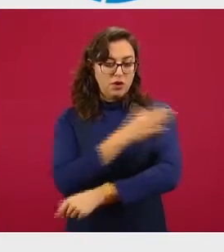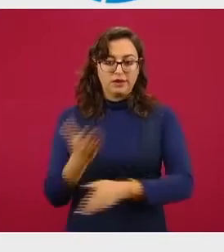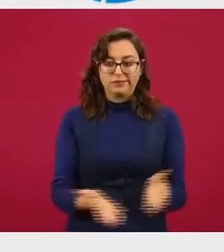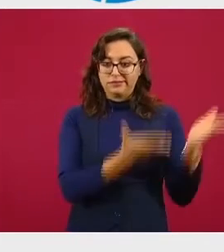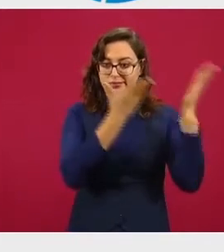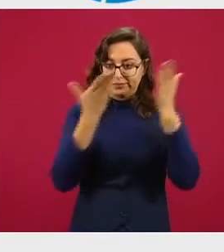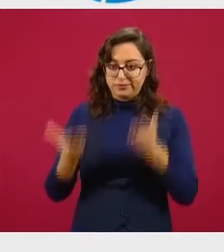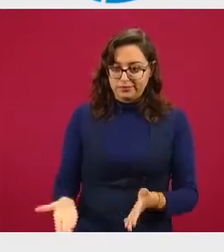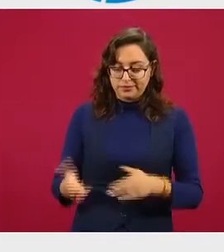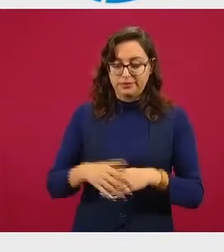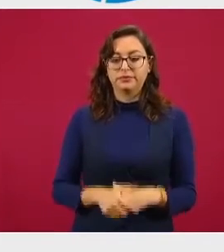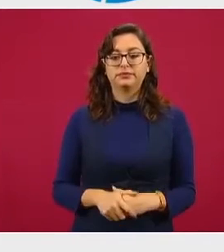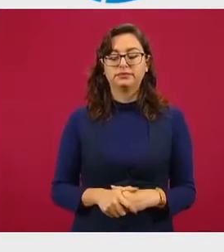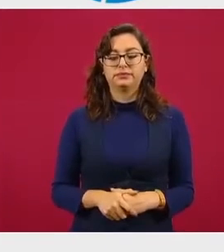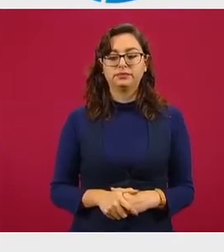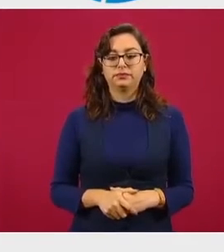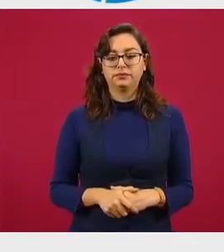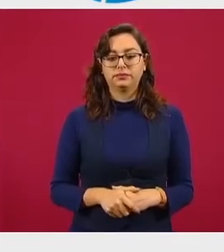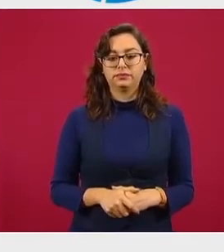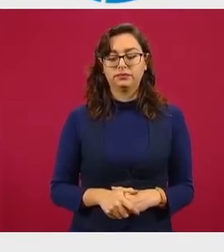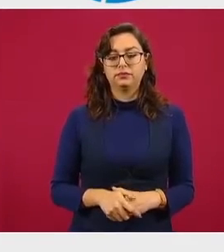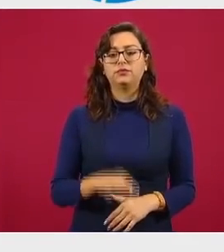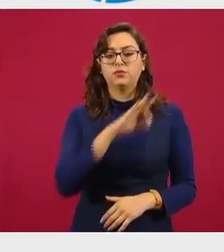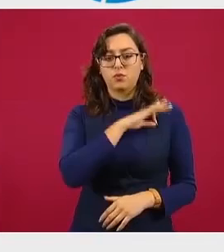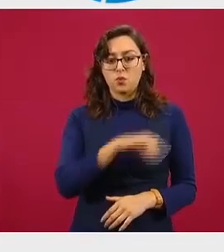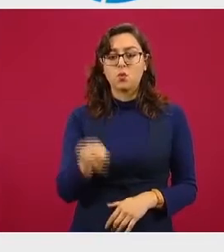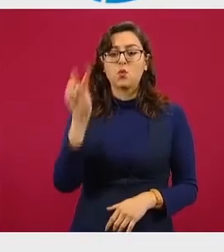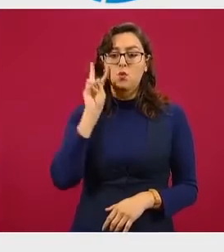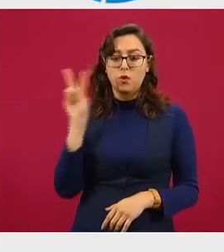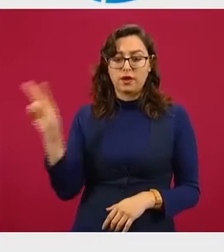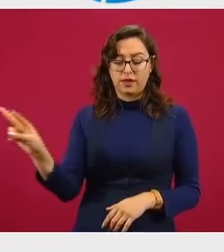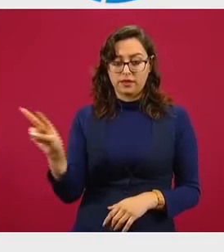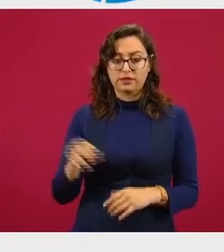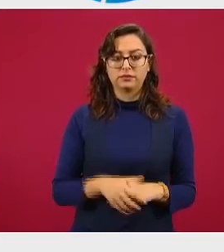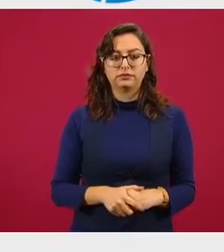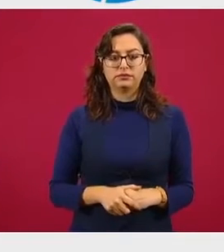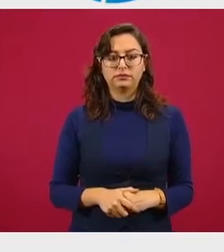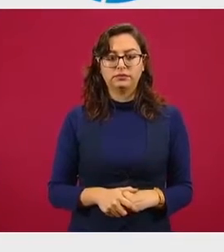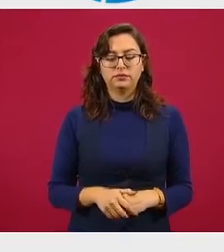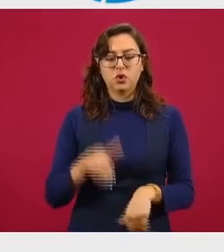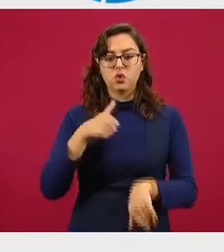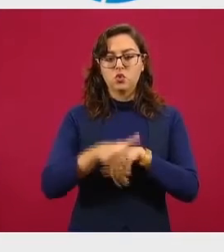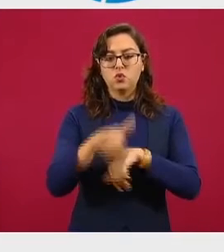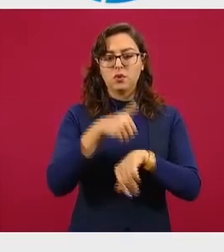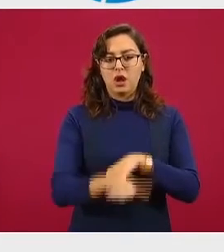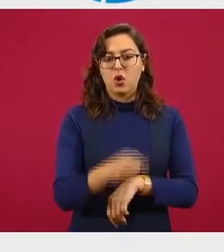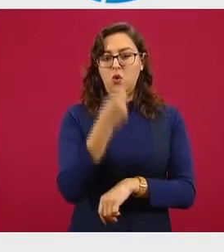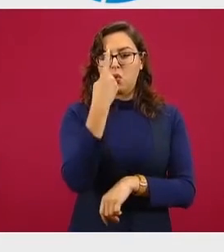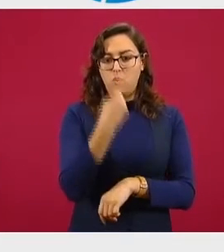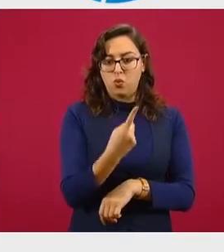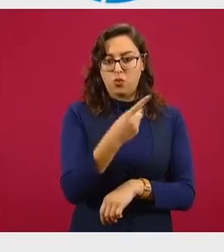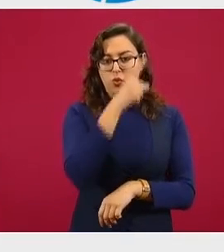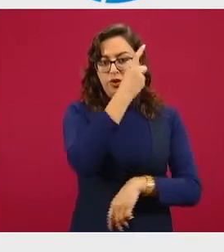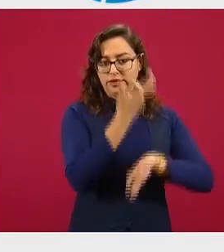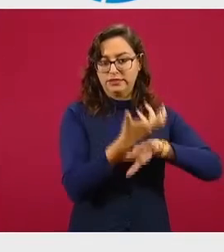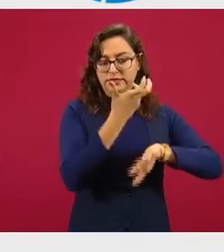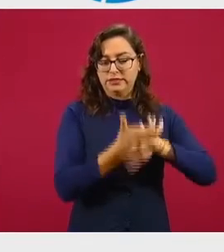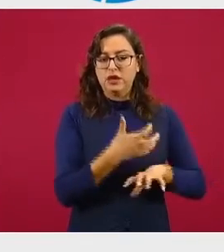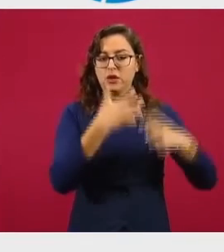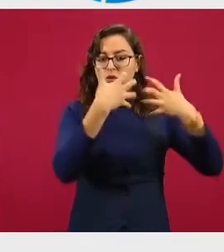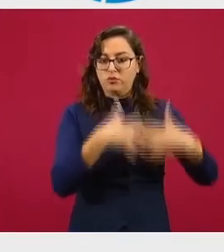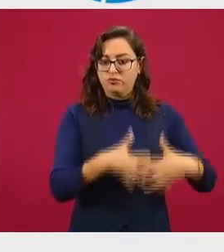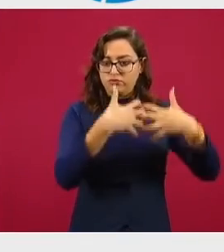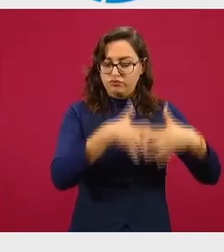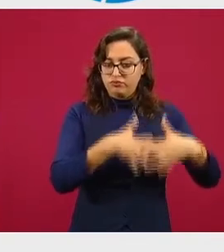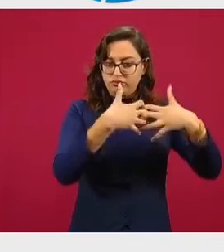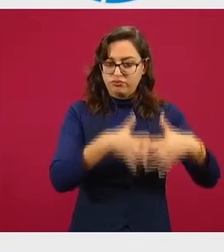México. Tienen ustedes en esta gráfica, en primer lugar, marcado con número 1, la planta en Estados Unidos, en Europa,